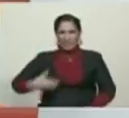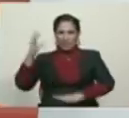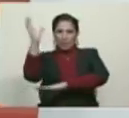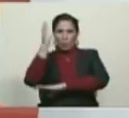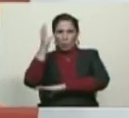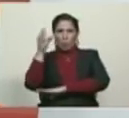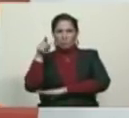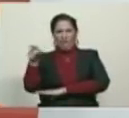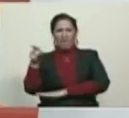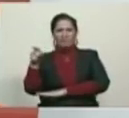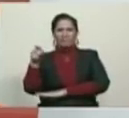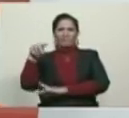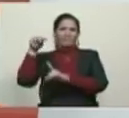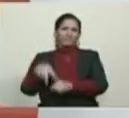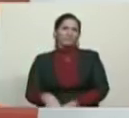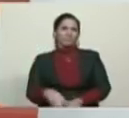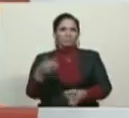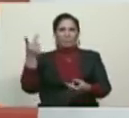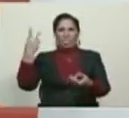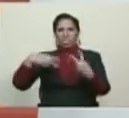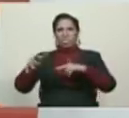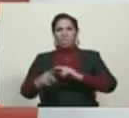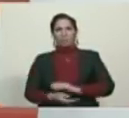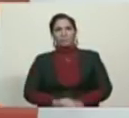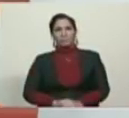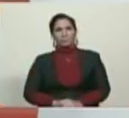garantía absoluta de fracaso.